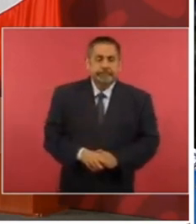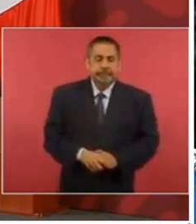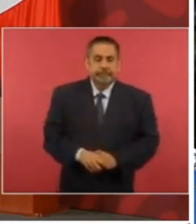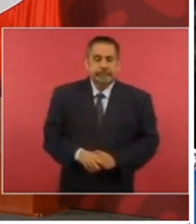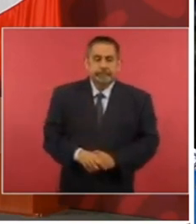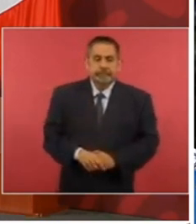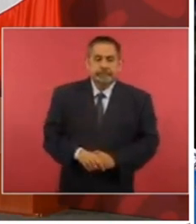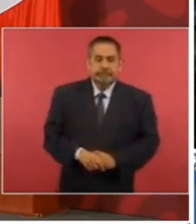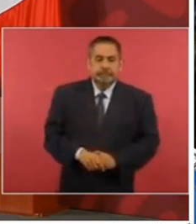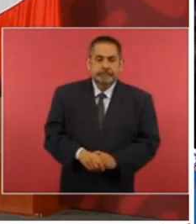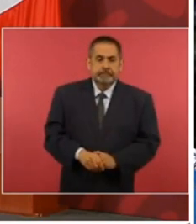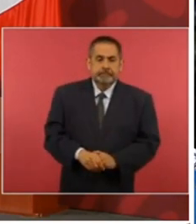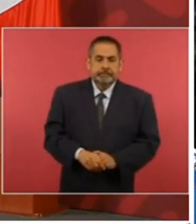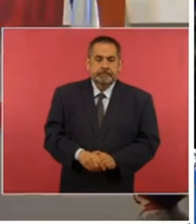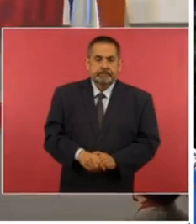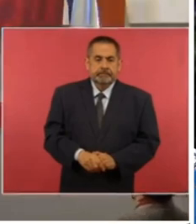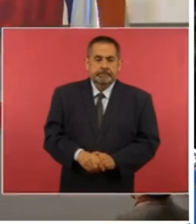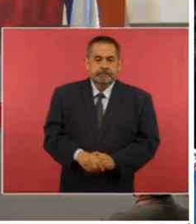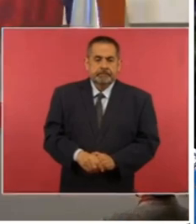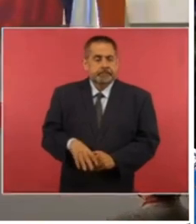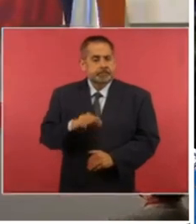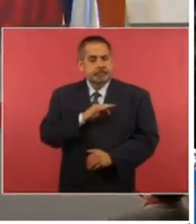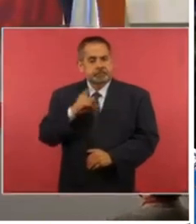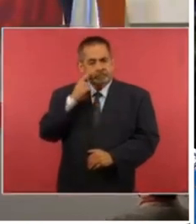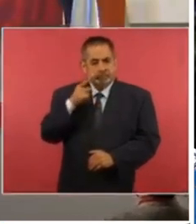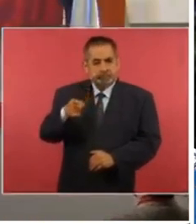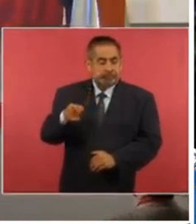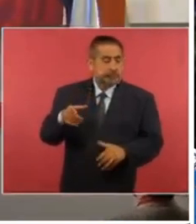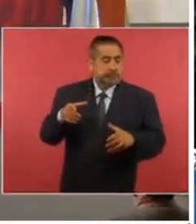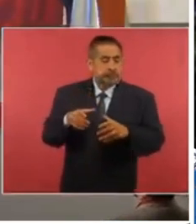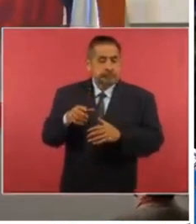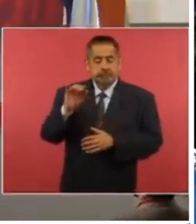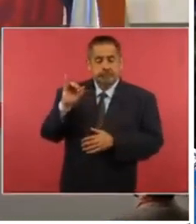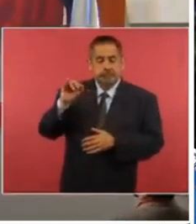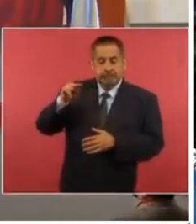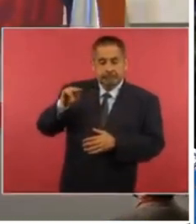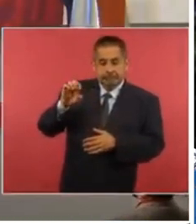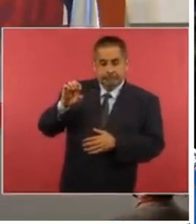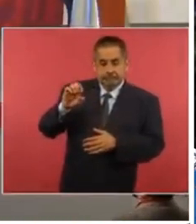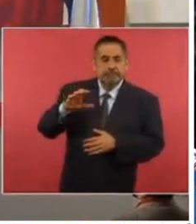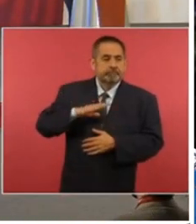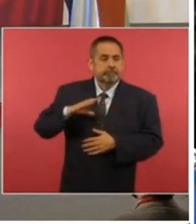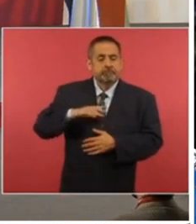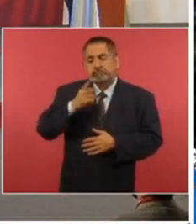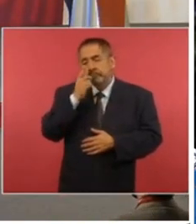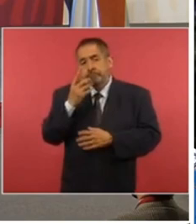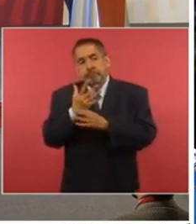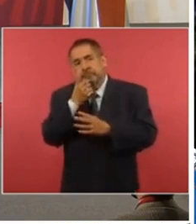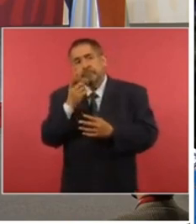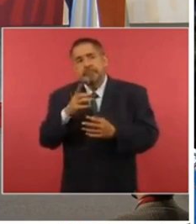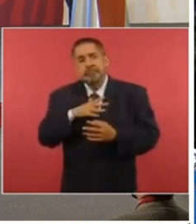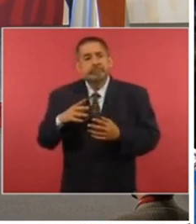se podrá participar. De acuerdo con el Instituto Nacional Electoral, hay